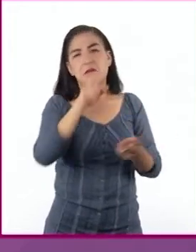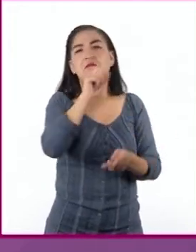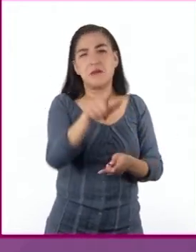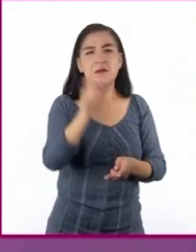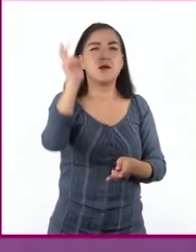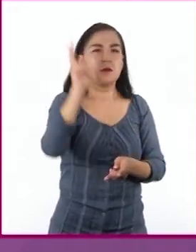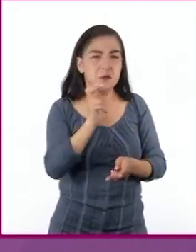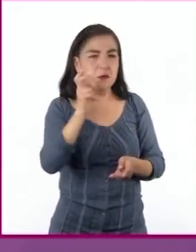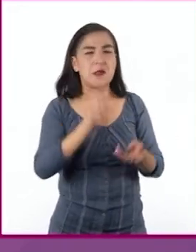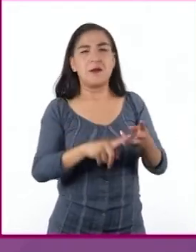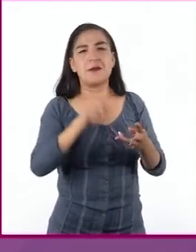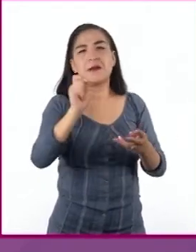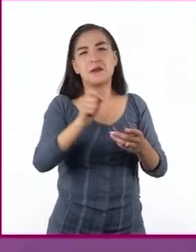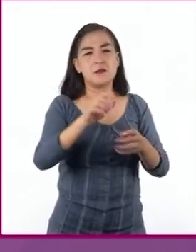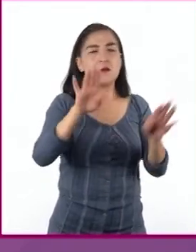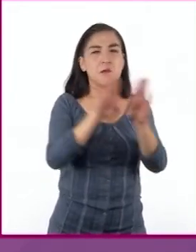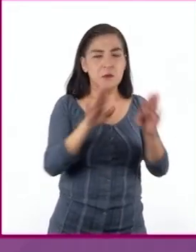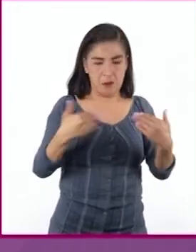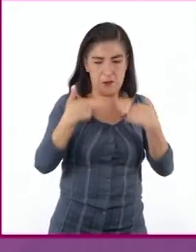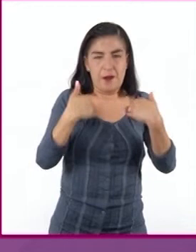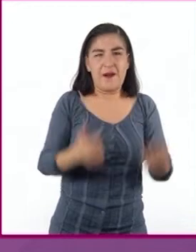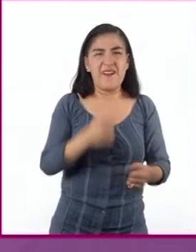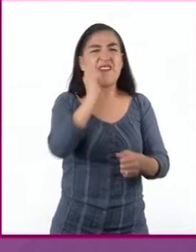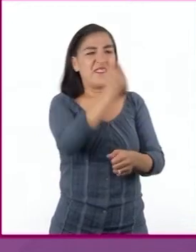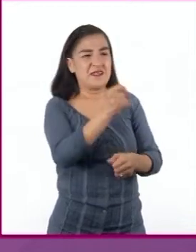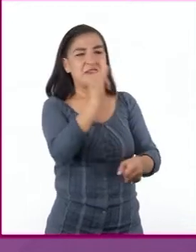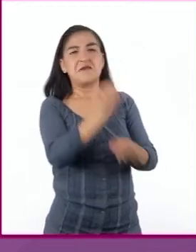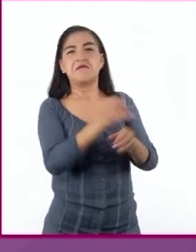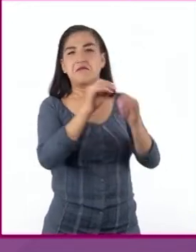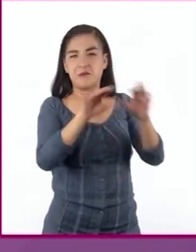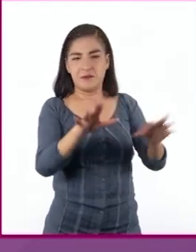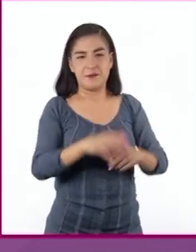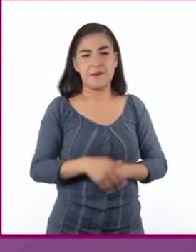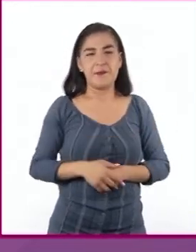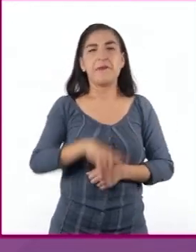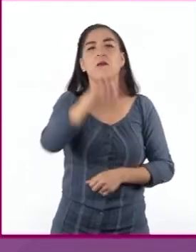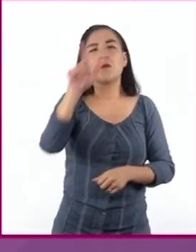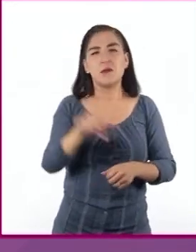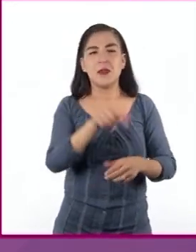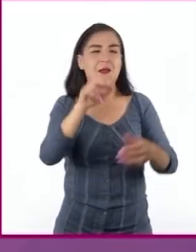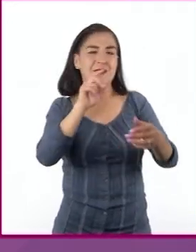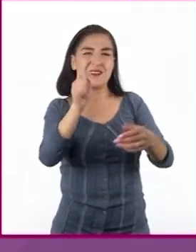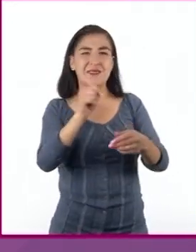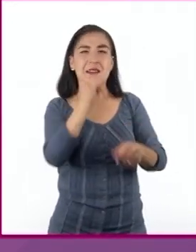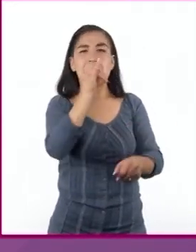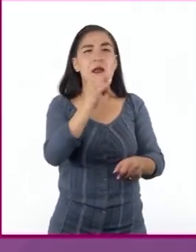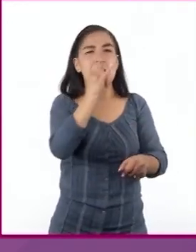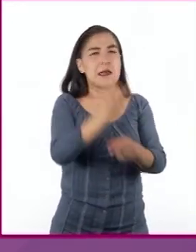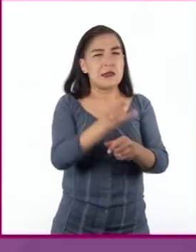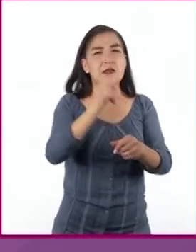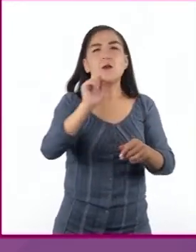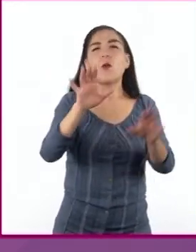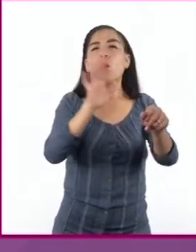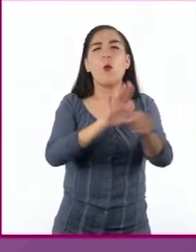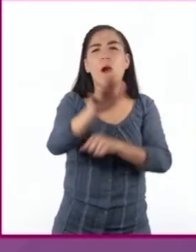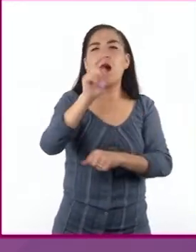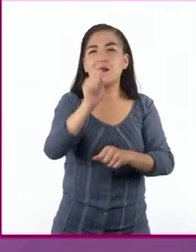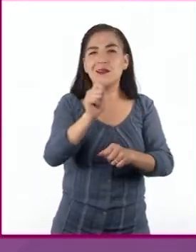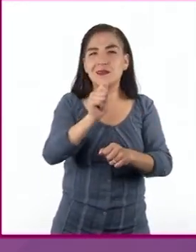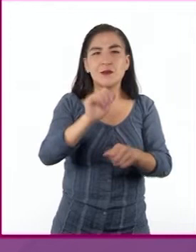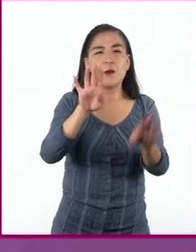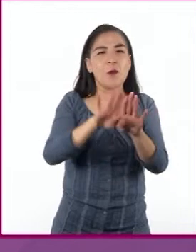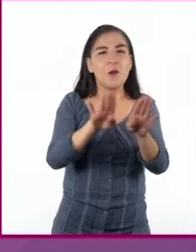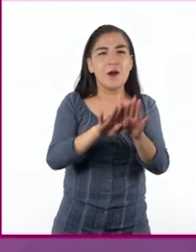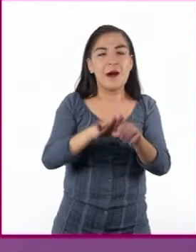reciban. Analizar el mensaje consiste en entender el contenido que se está tratando de comunicar.